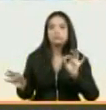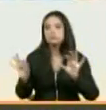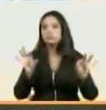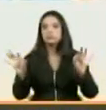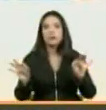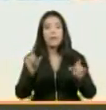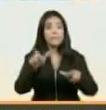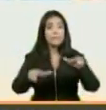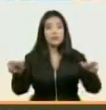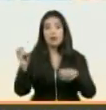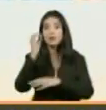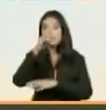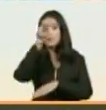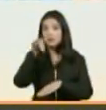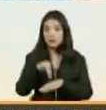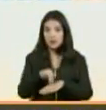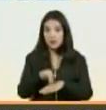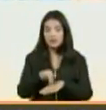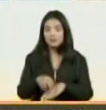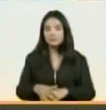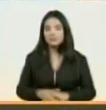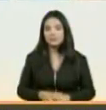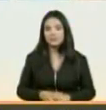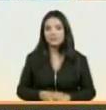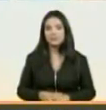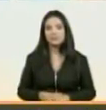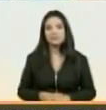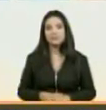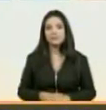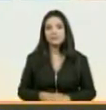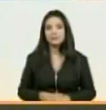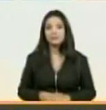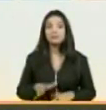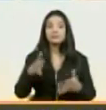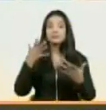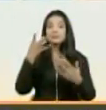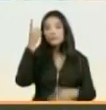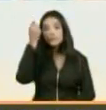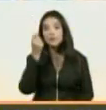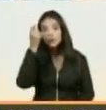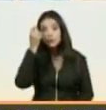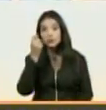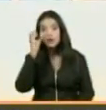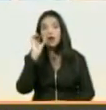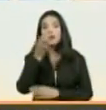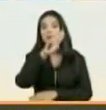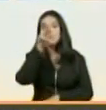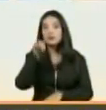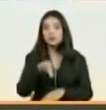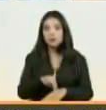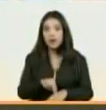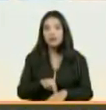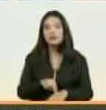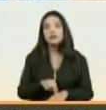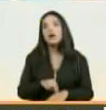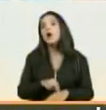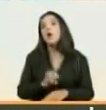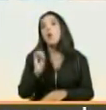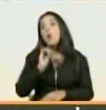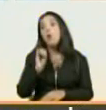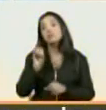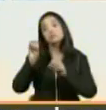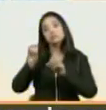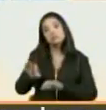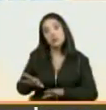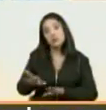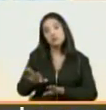de la Asamblea Nacional Constituyente, entre otros, los diputados a la Asamblea Nacional, a menos que se separen del cargo una vez